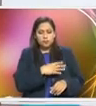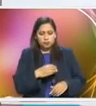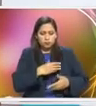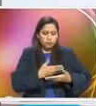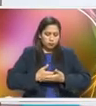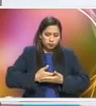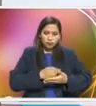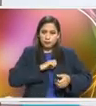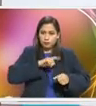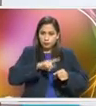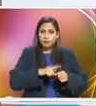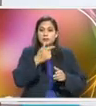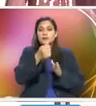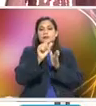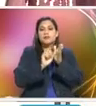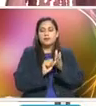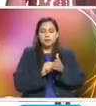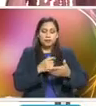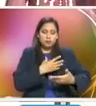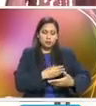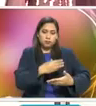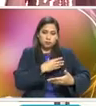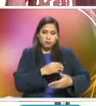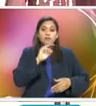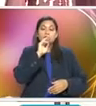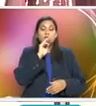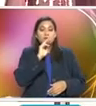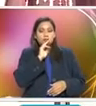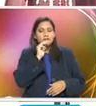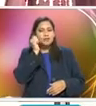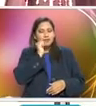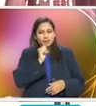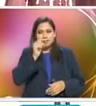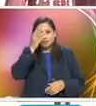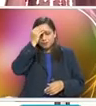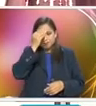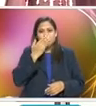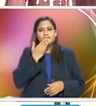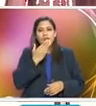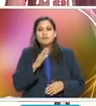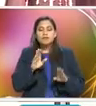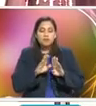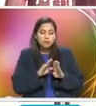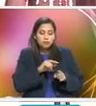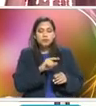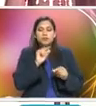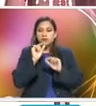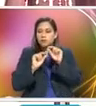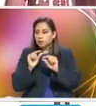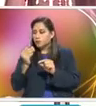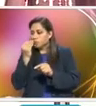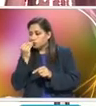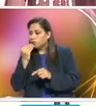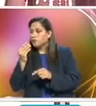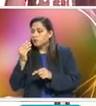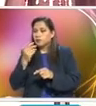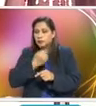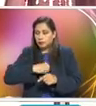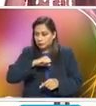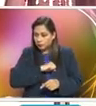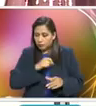materna exclusiva los primeros 6 meses, que las madres estén informadas también de cómo ir introduciendo alimentos nutritivos en su